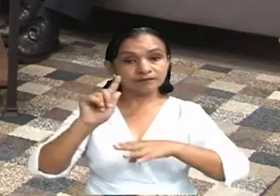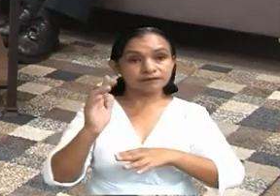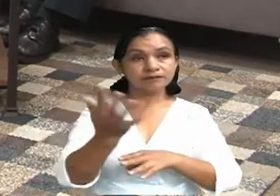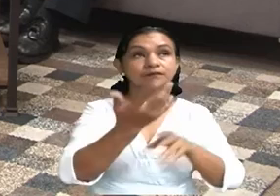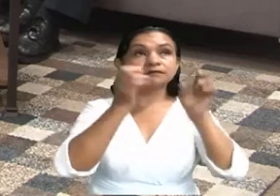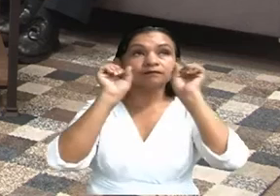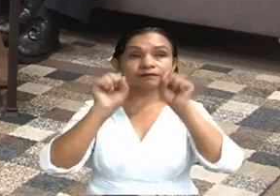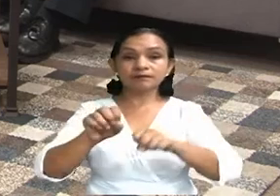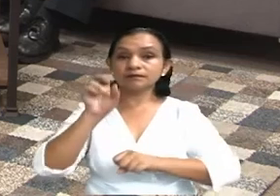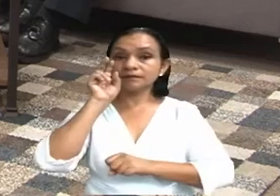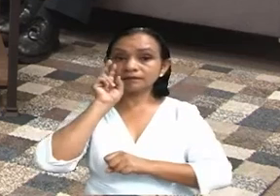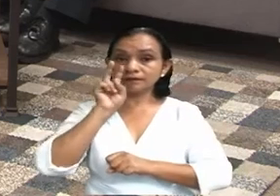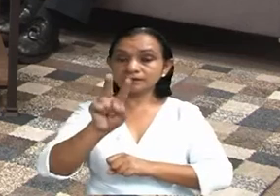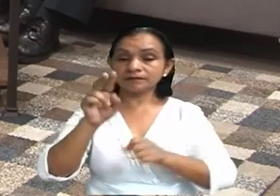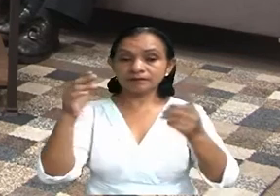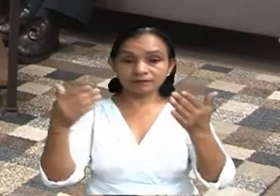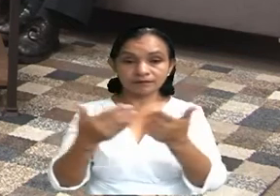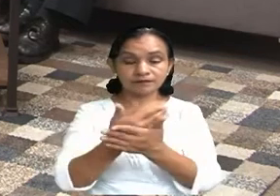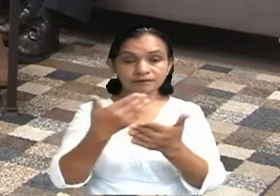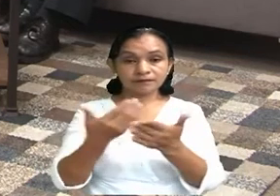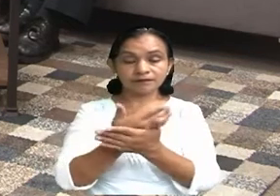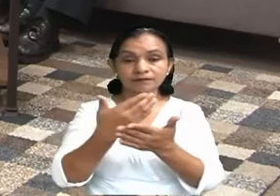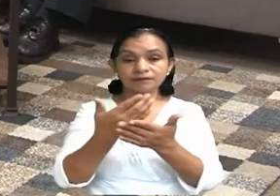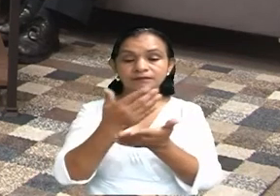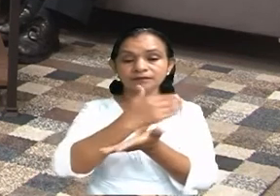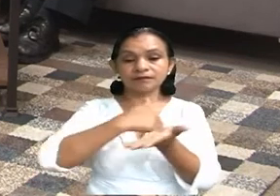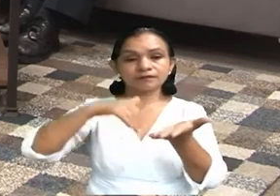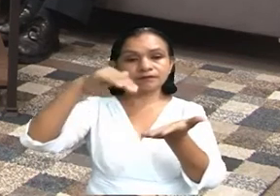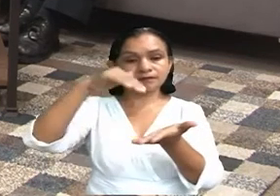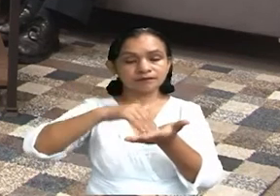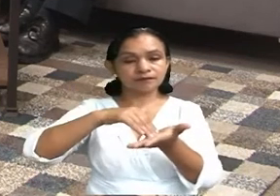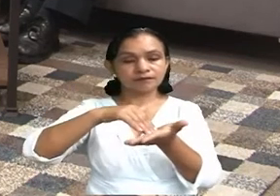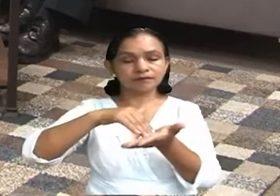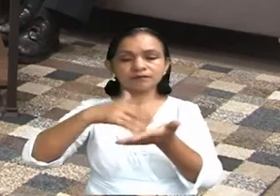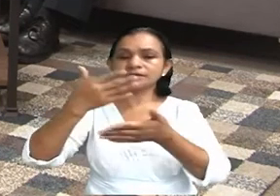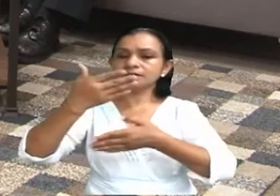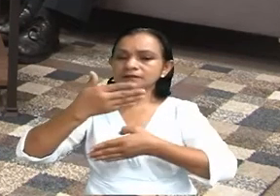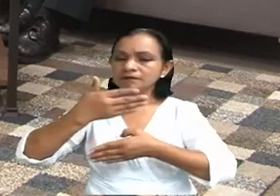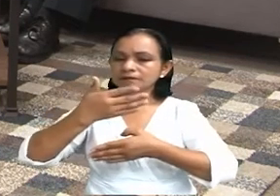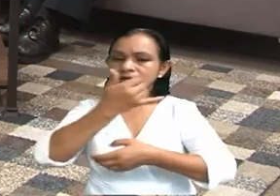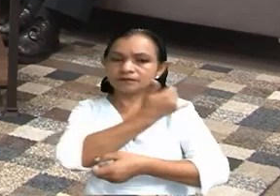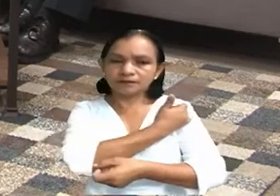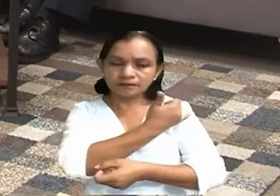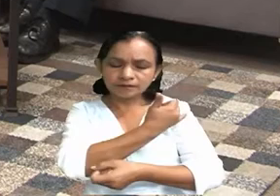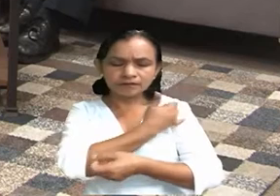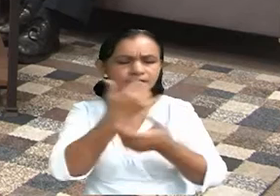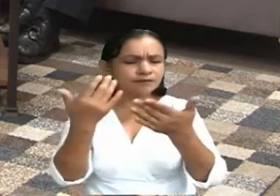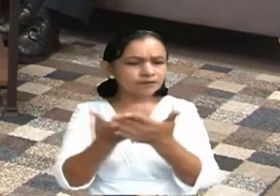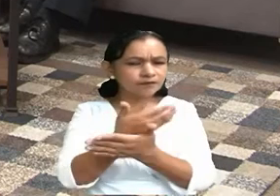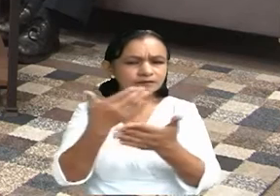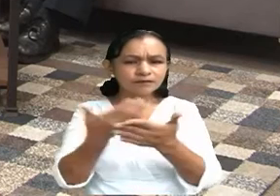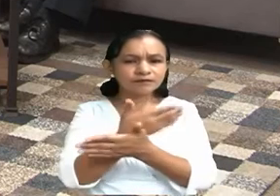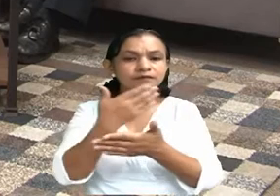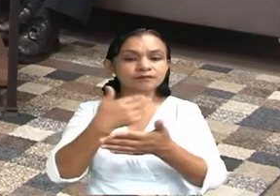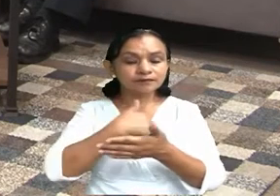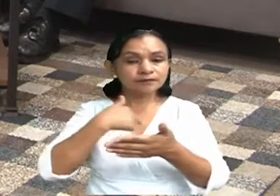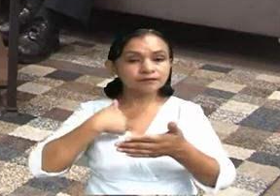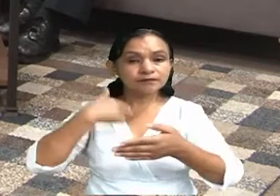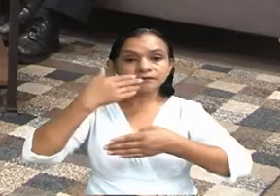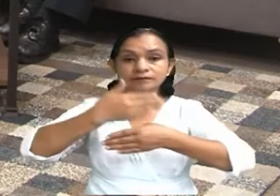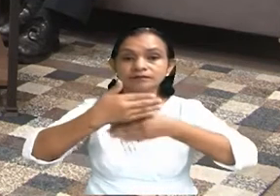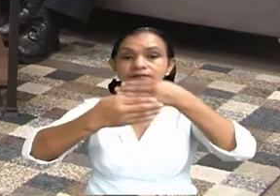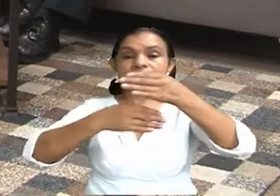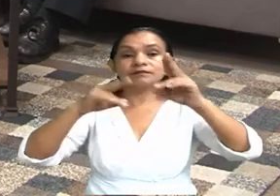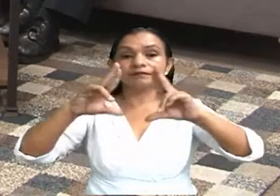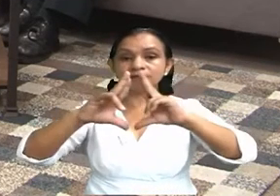todos podemos observar que las nuevas unidades de salud, estamos hablando de puestos de salud, centros de salud, hospitales, que se vienen construyendo en